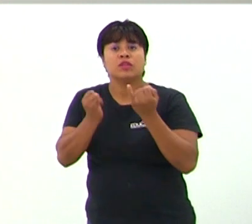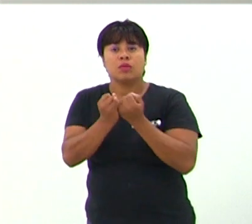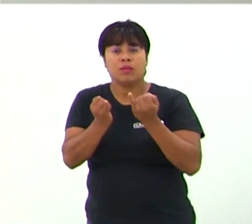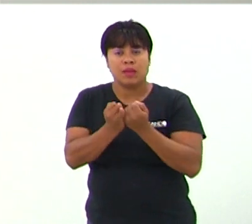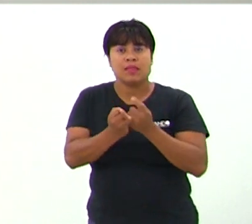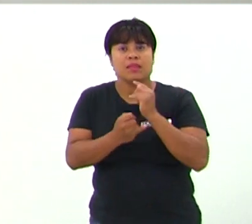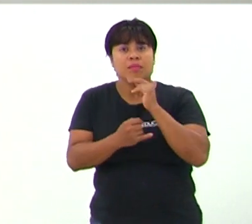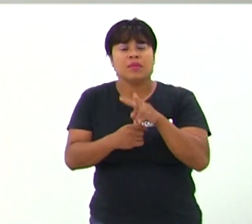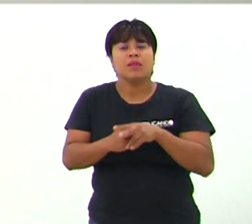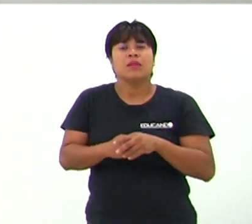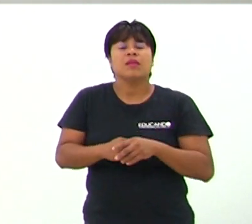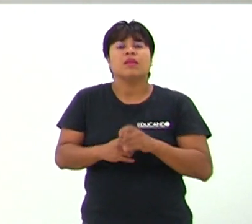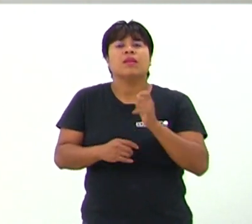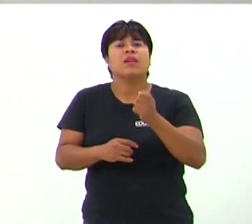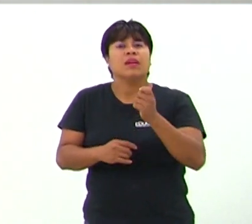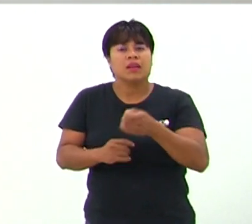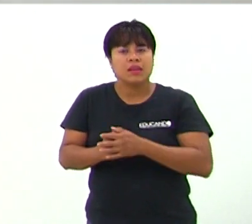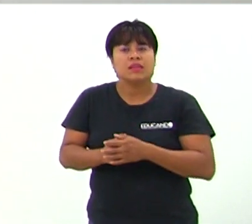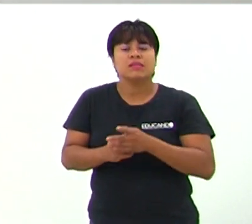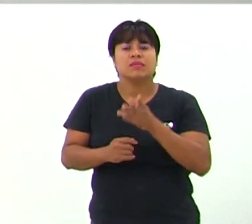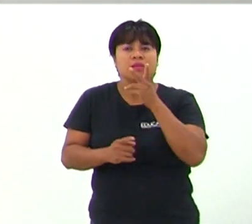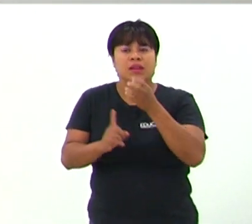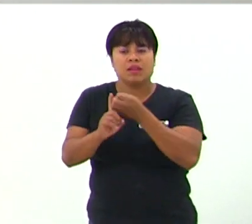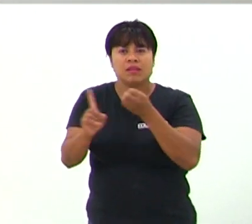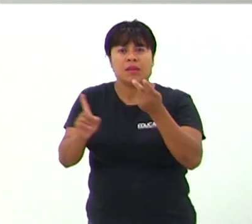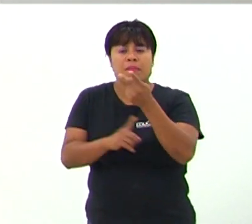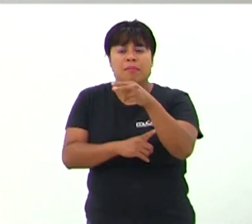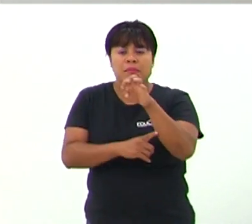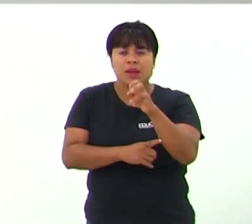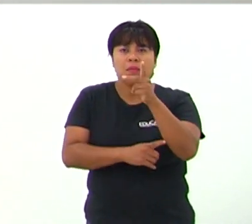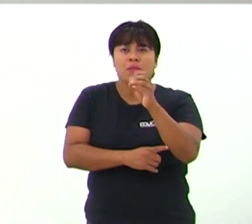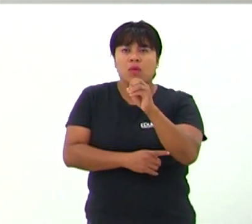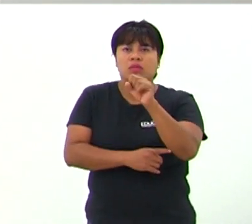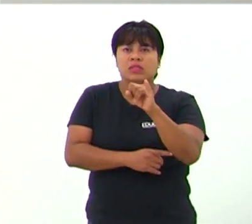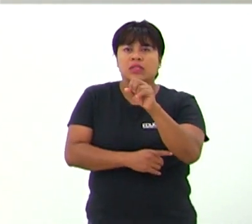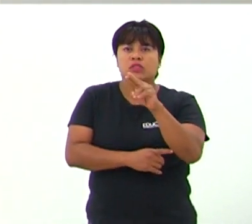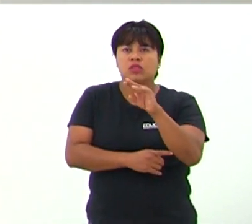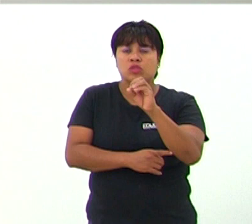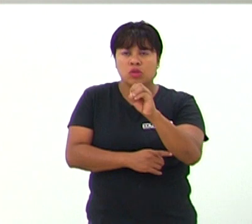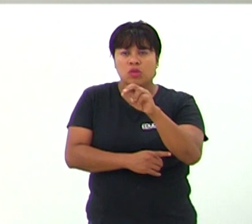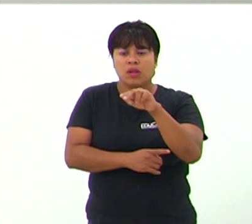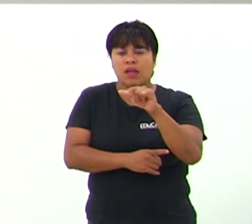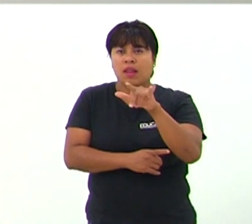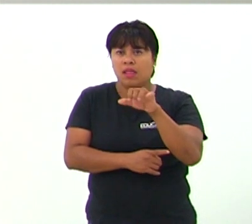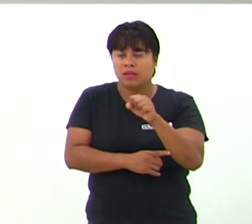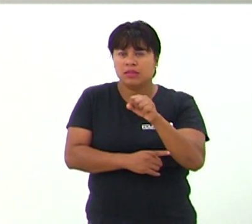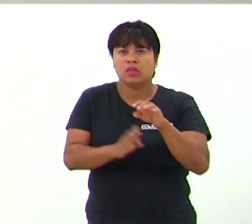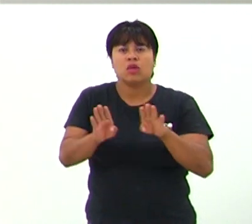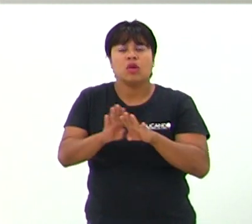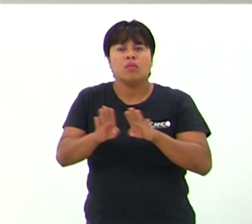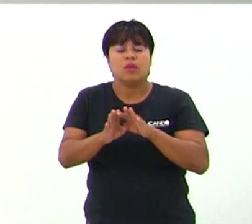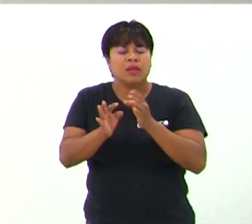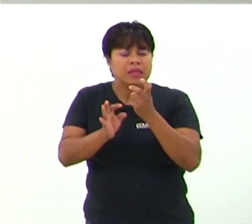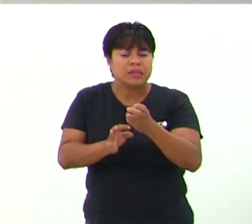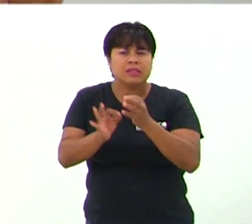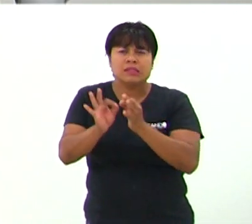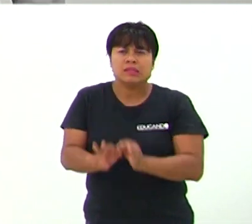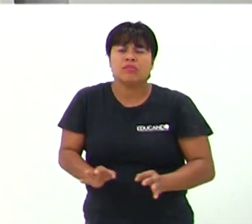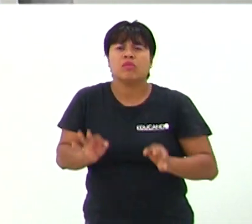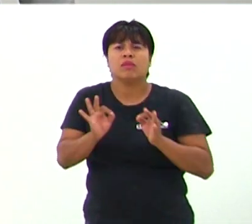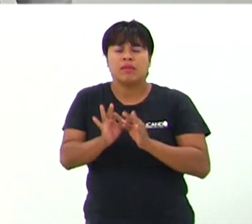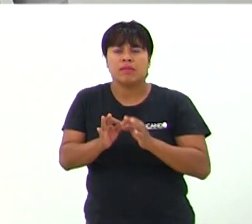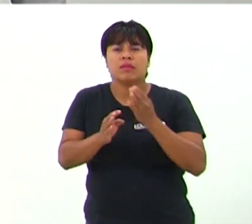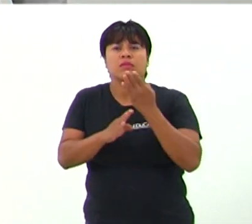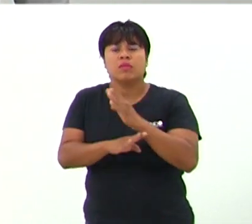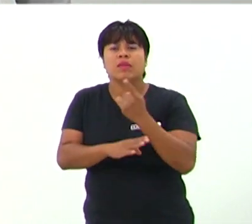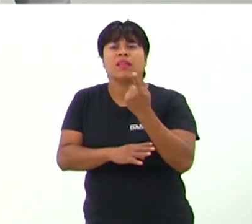forma también lo que son las frases preposicionales. Las frases preposicionales como parte fundamental en lo